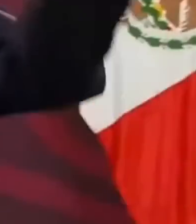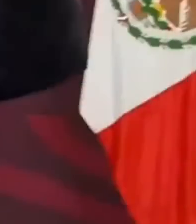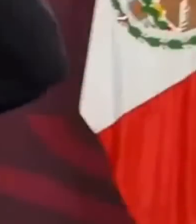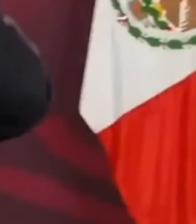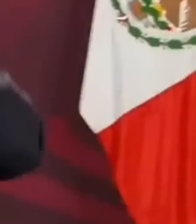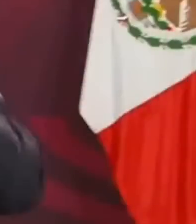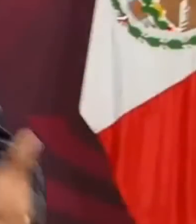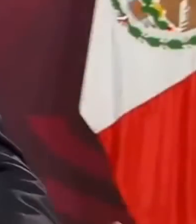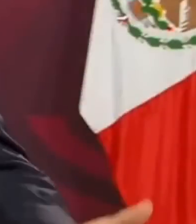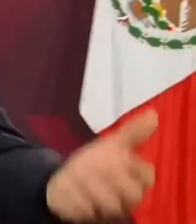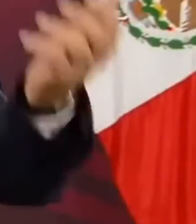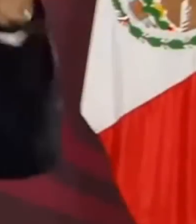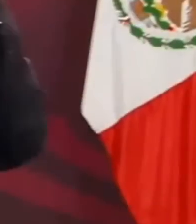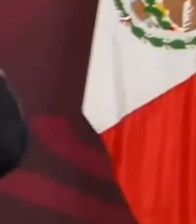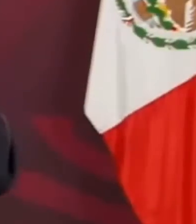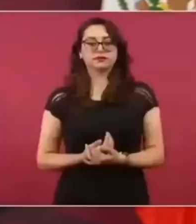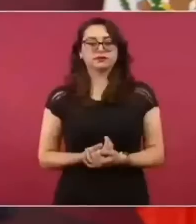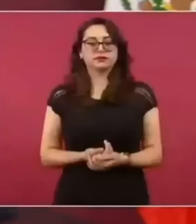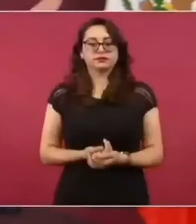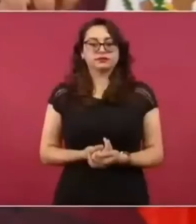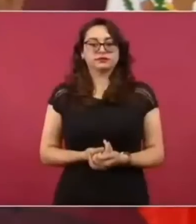todo lo copian.